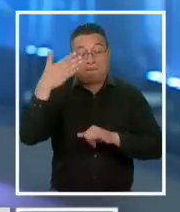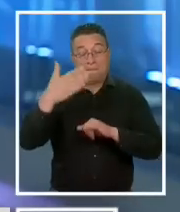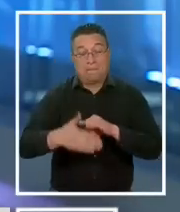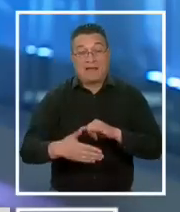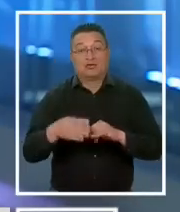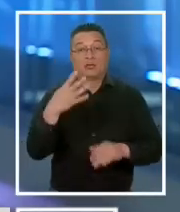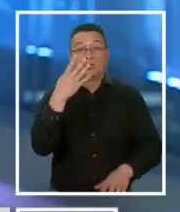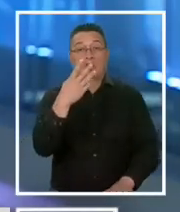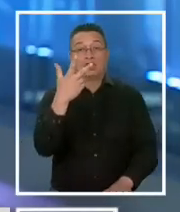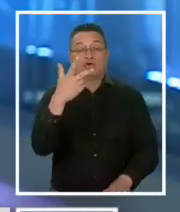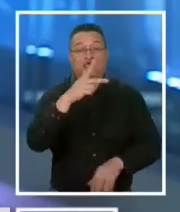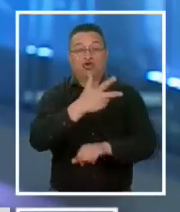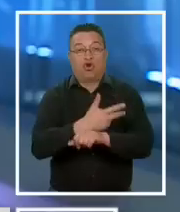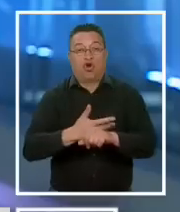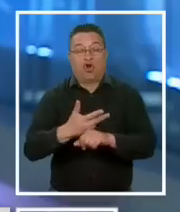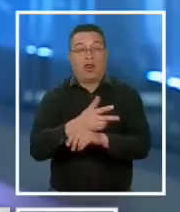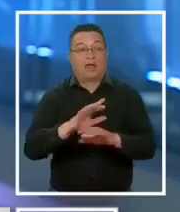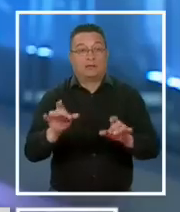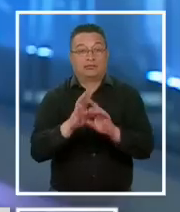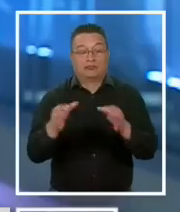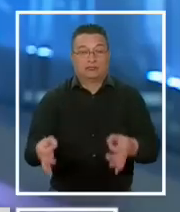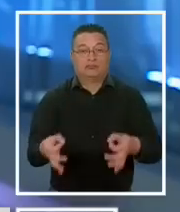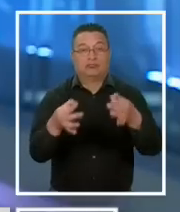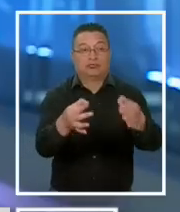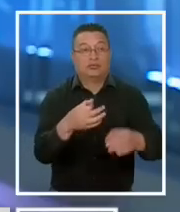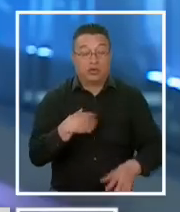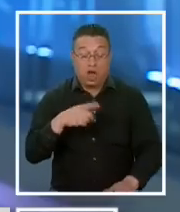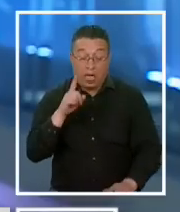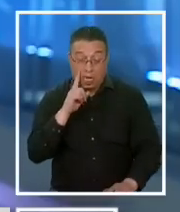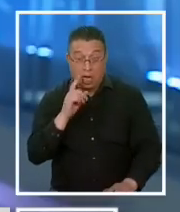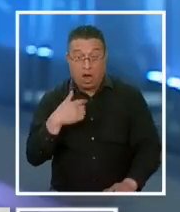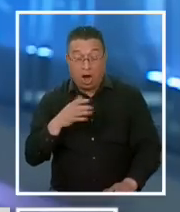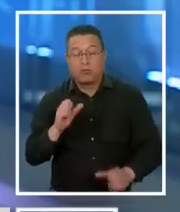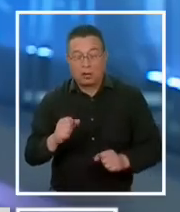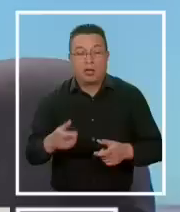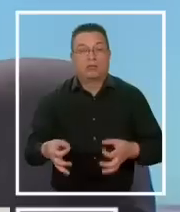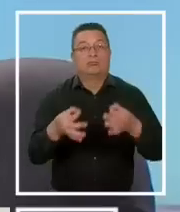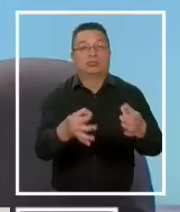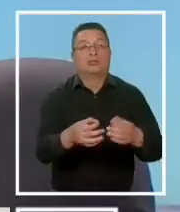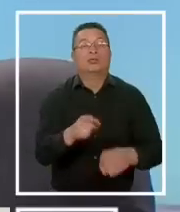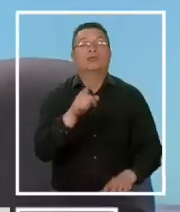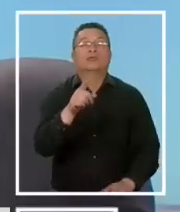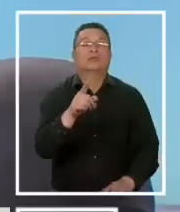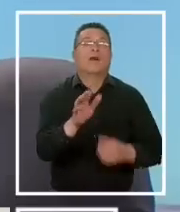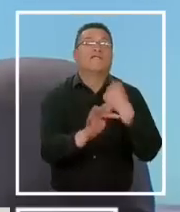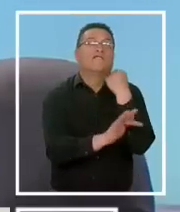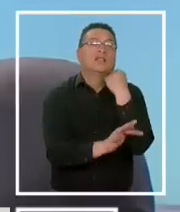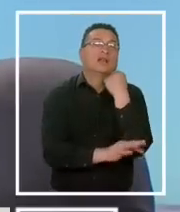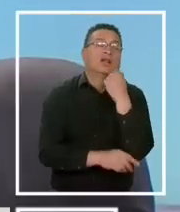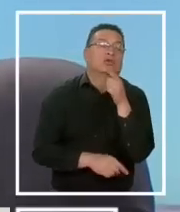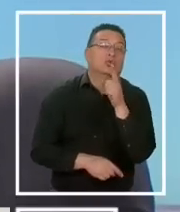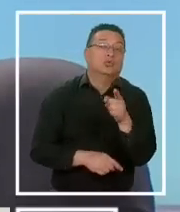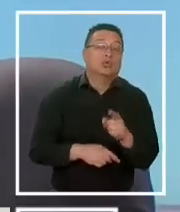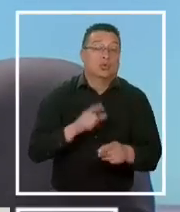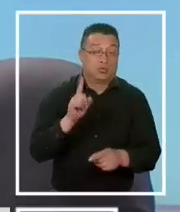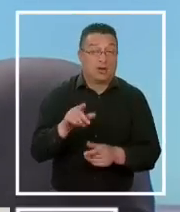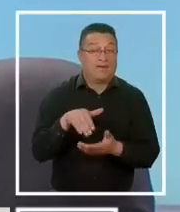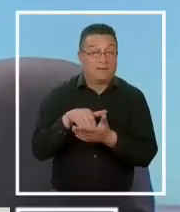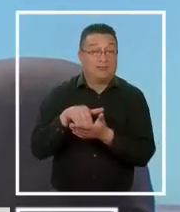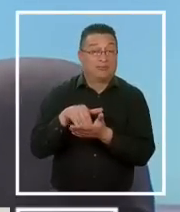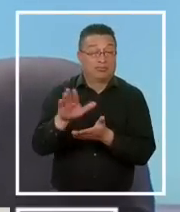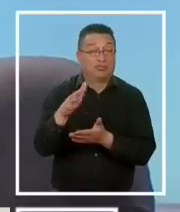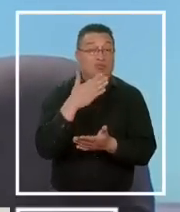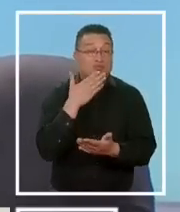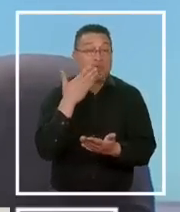de 48 horas para el efecto presentar una denuncia si lo estuviera lo hubiese hecho fiscal Morales cuánto cree usted que influyó en el rechazo